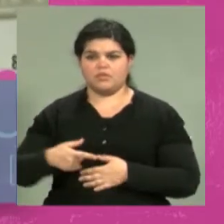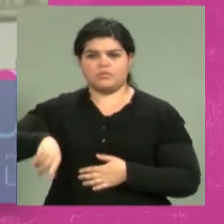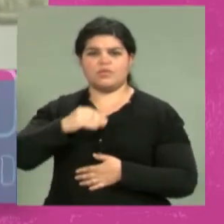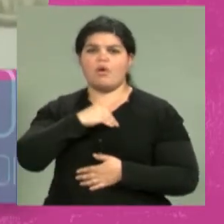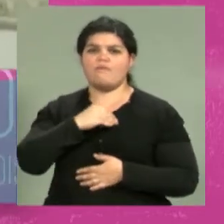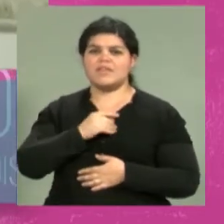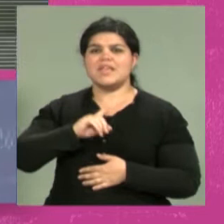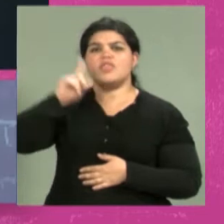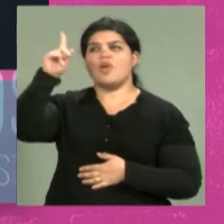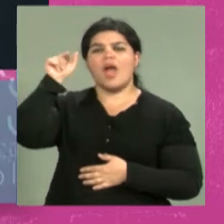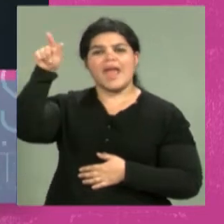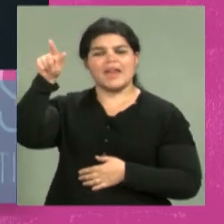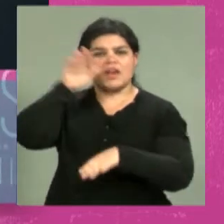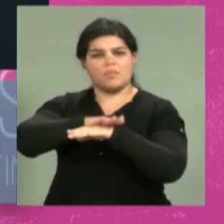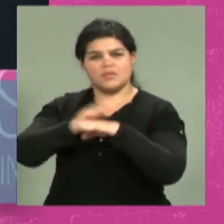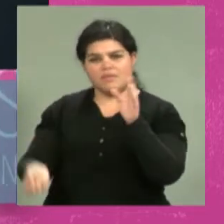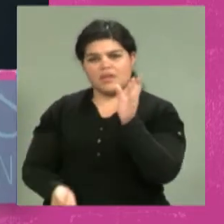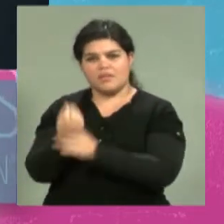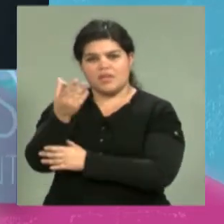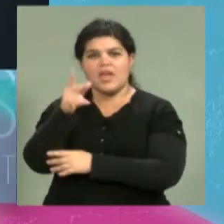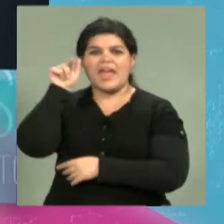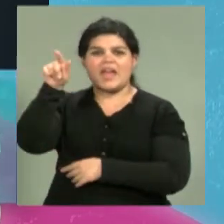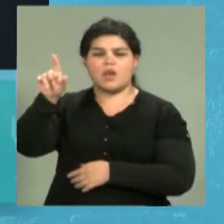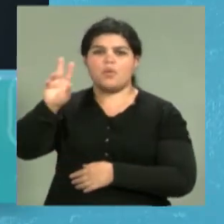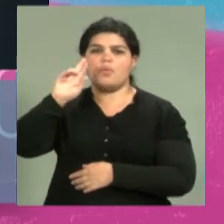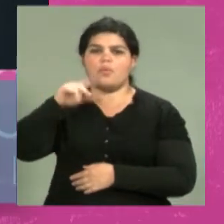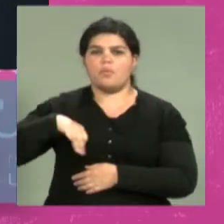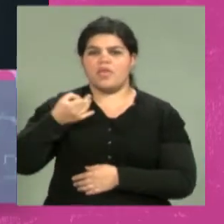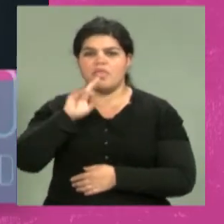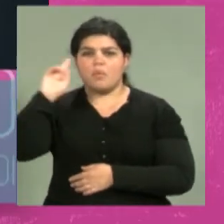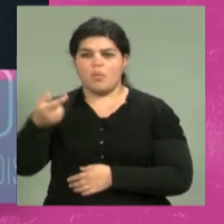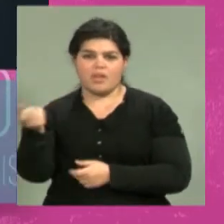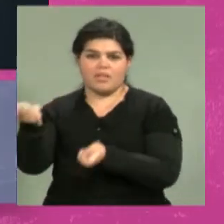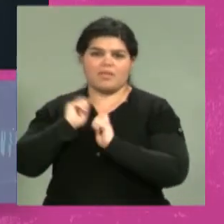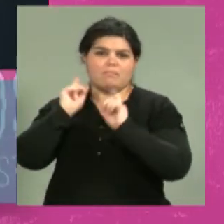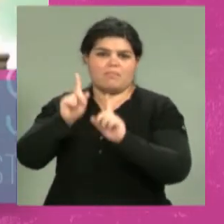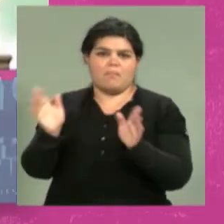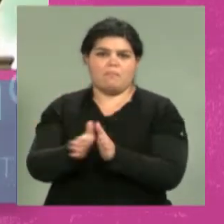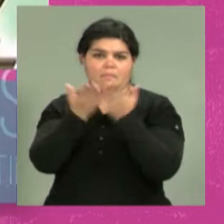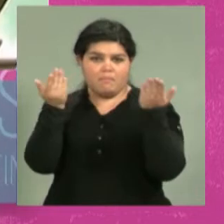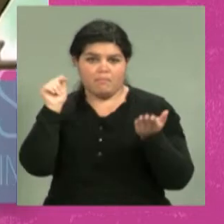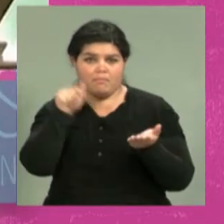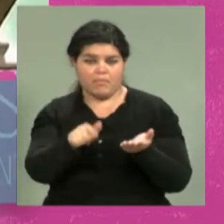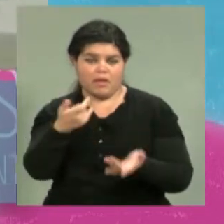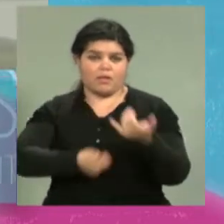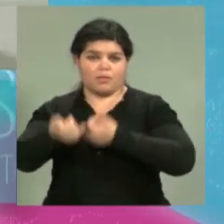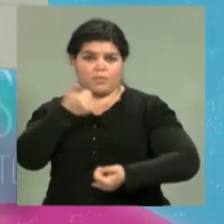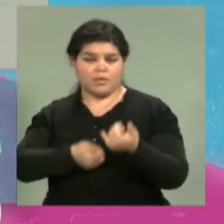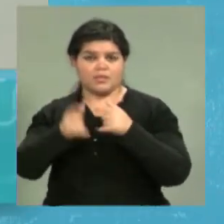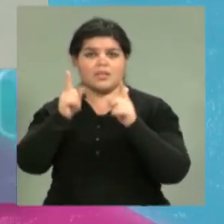el creador y el dador de la vida y de la muerte. Eso nos dice Dios en el Sagrado Corán y también lo dicen